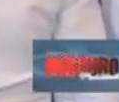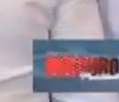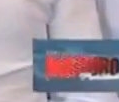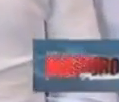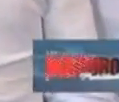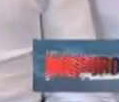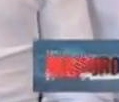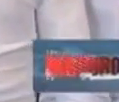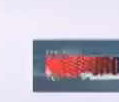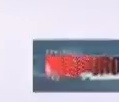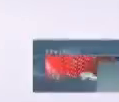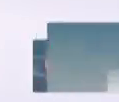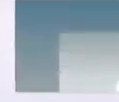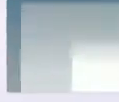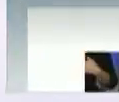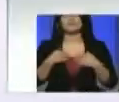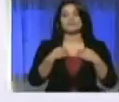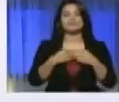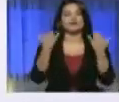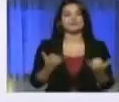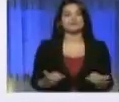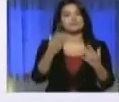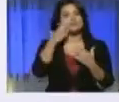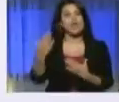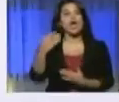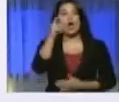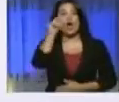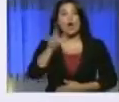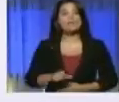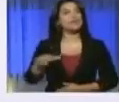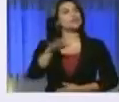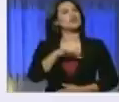conde de Turmero, ¿es qué?